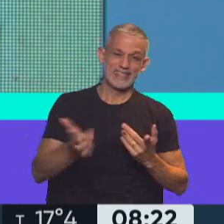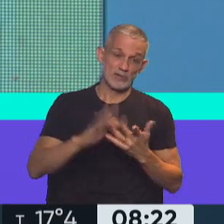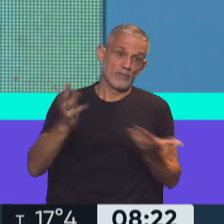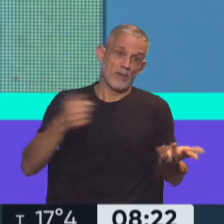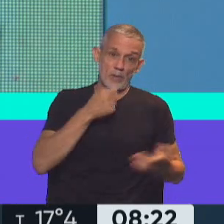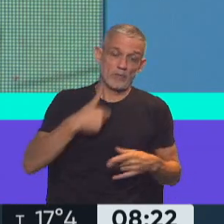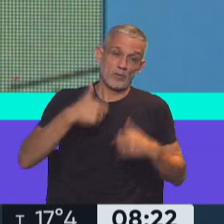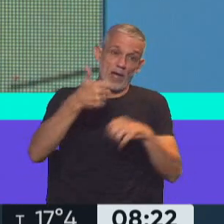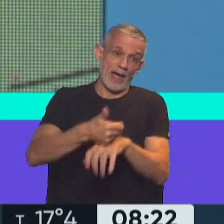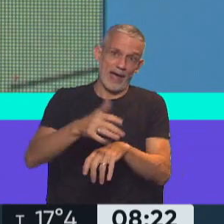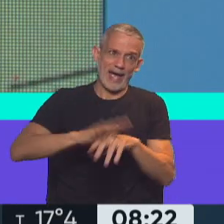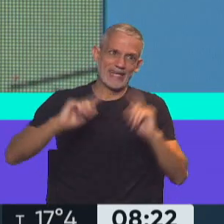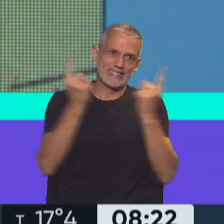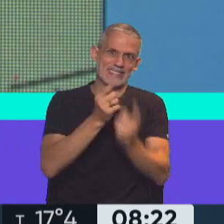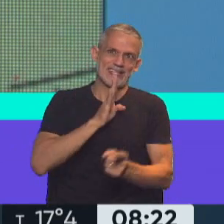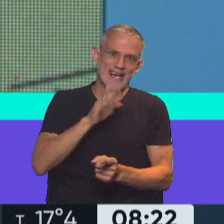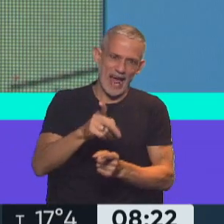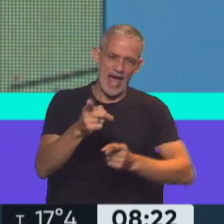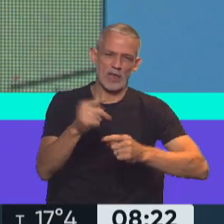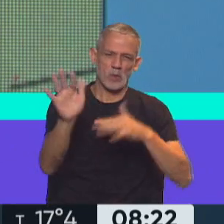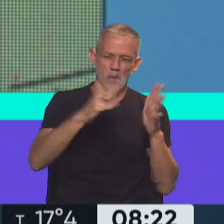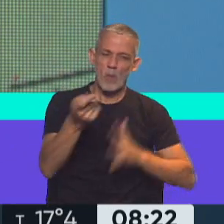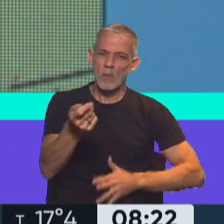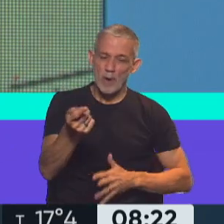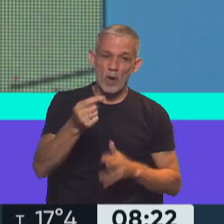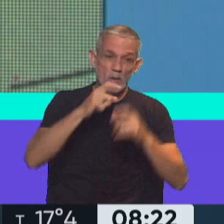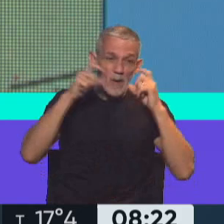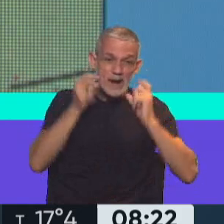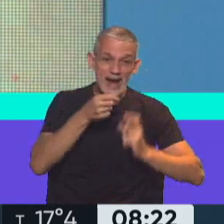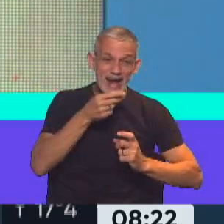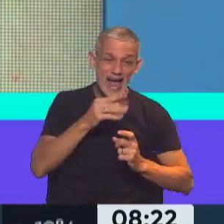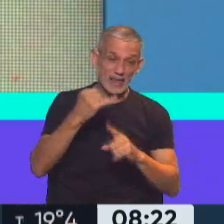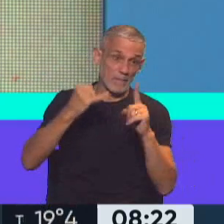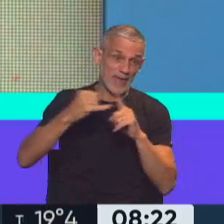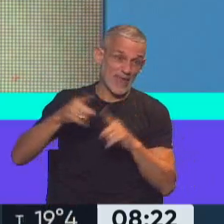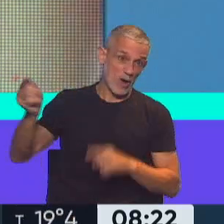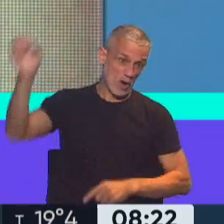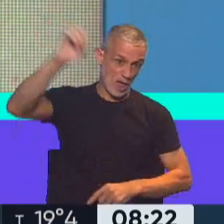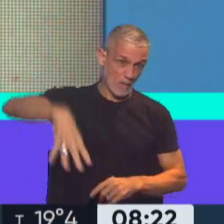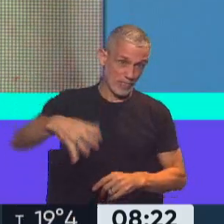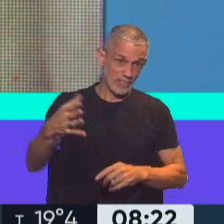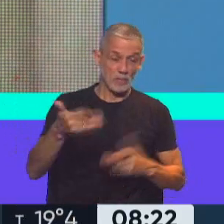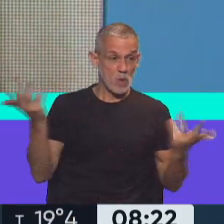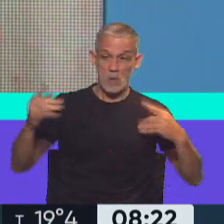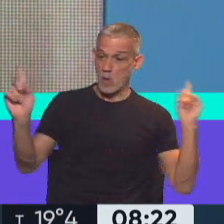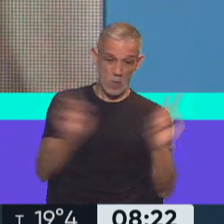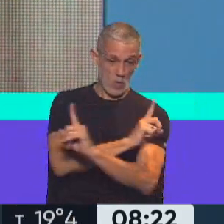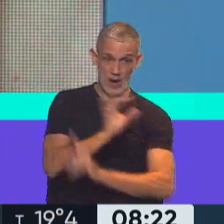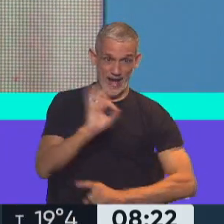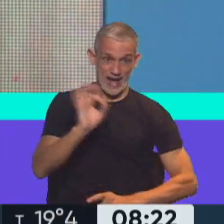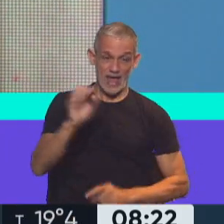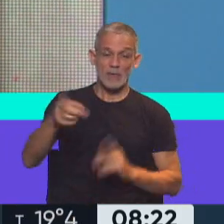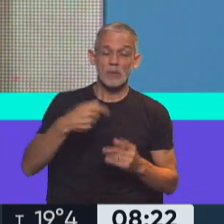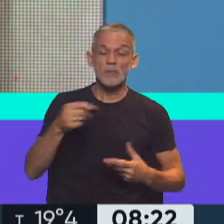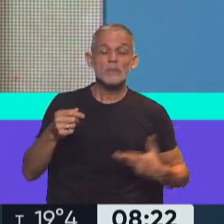estuve acá en un lugar cerrado, poco ventilado, sin barbijo, y a la media hora venís vos y ni siquiera nos cruzamos,